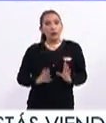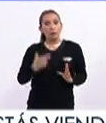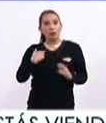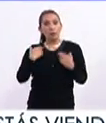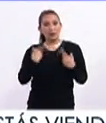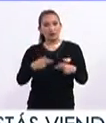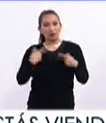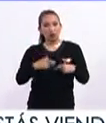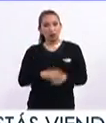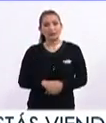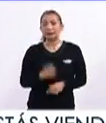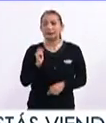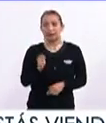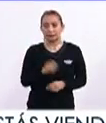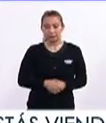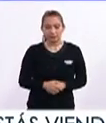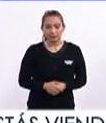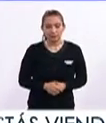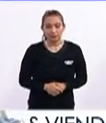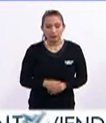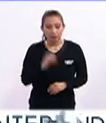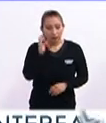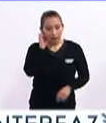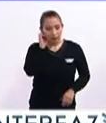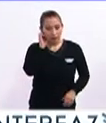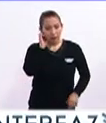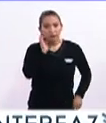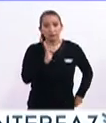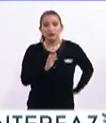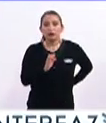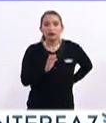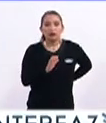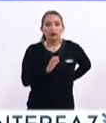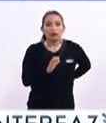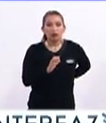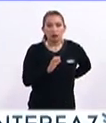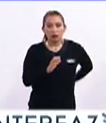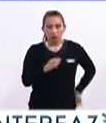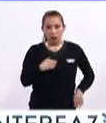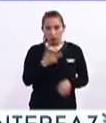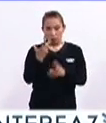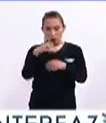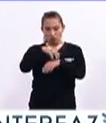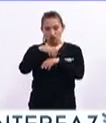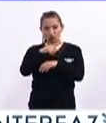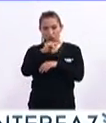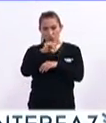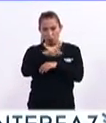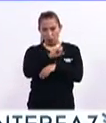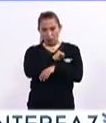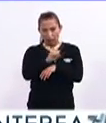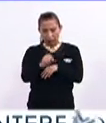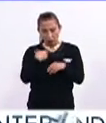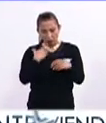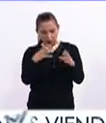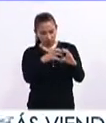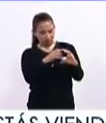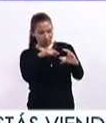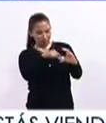pacientes. Esto consiste en que los tumores malignos tienen